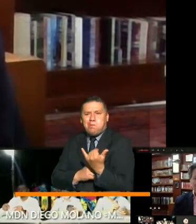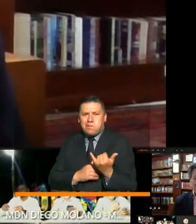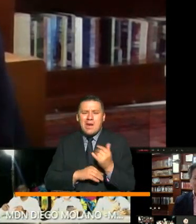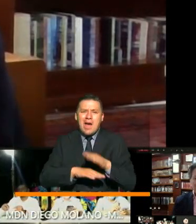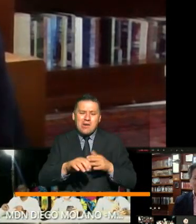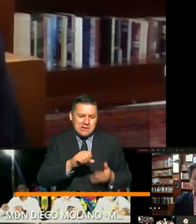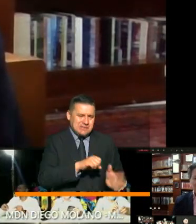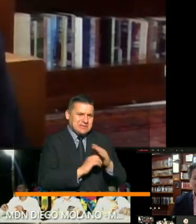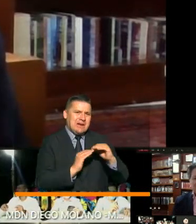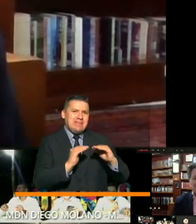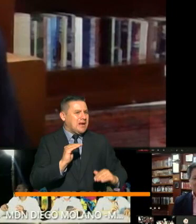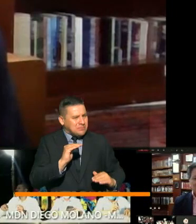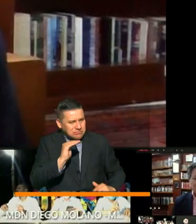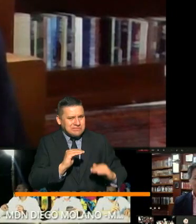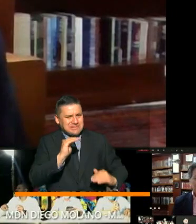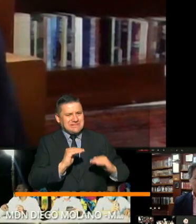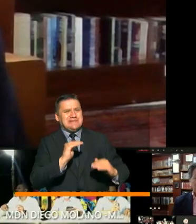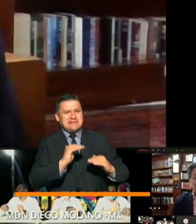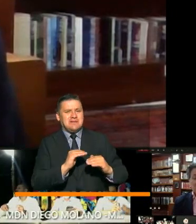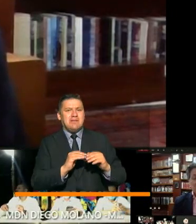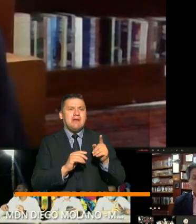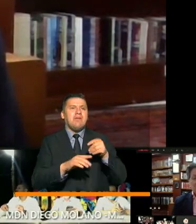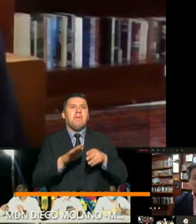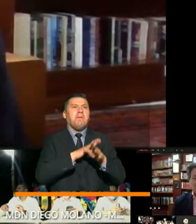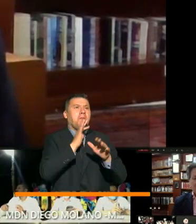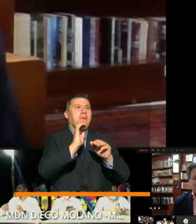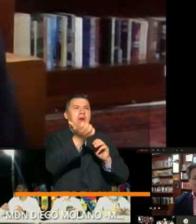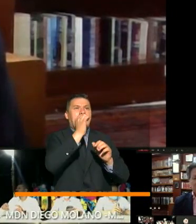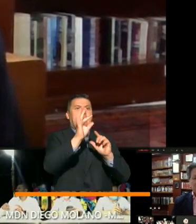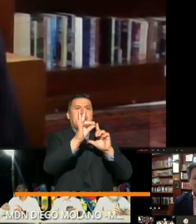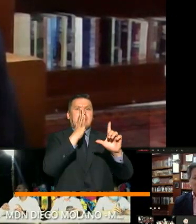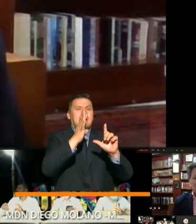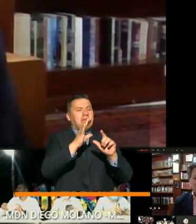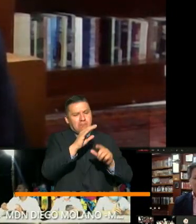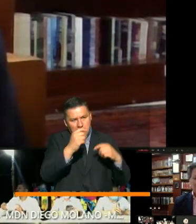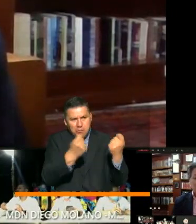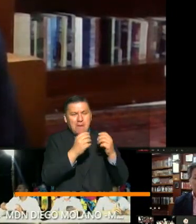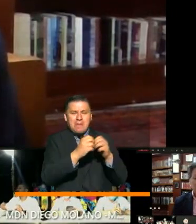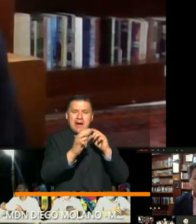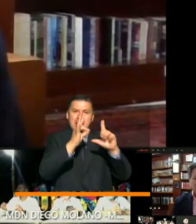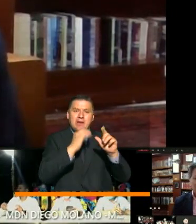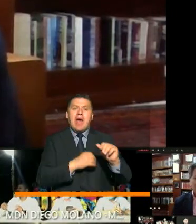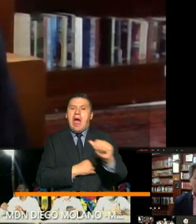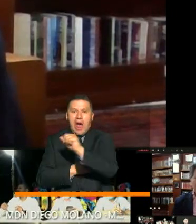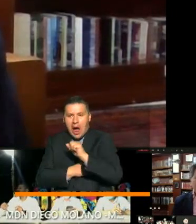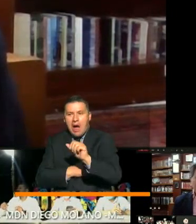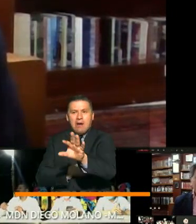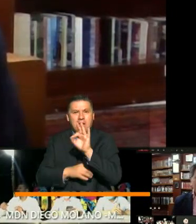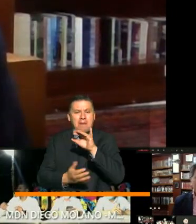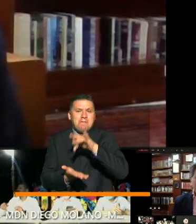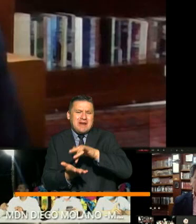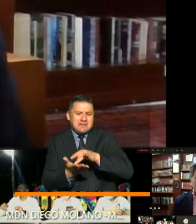la pandemia en lo que es el acceso al internet, la educación de calidad, y esto en particular para las mujeres, ¿no?